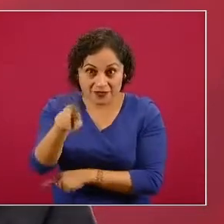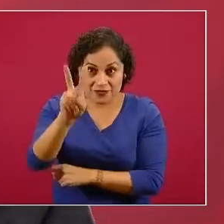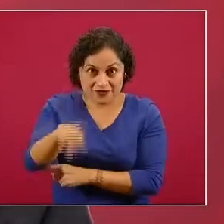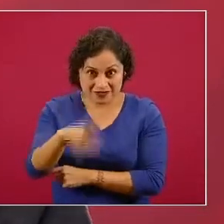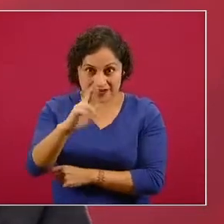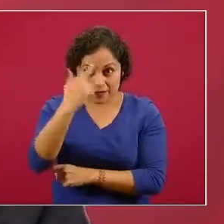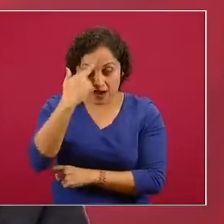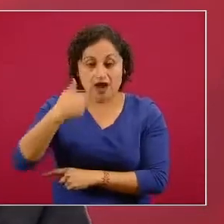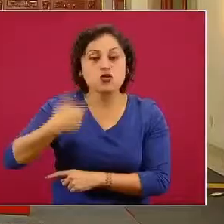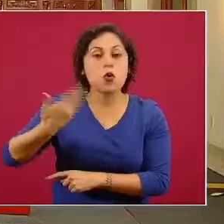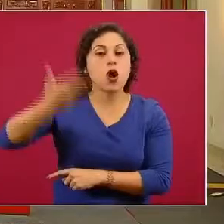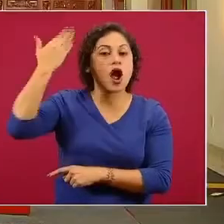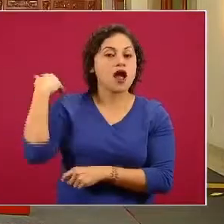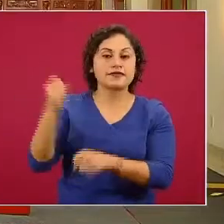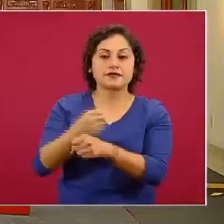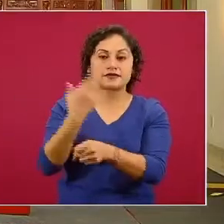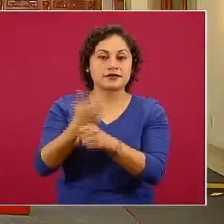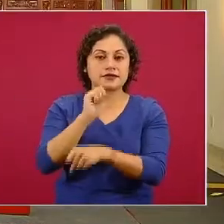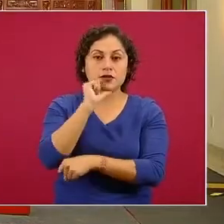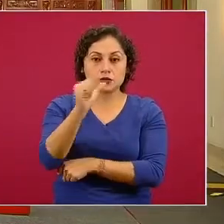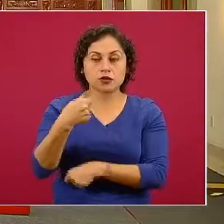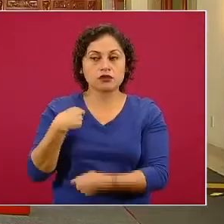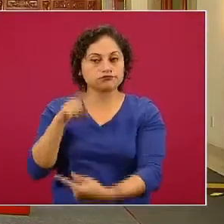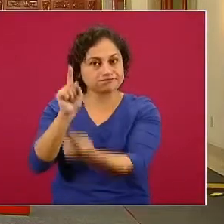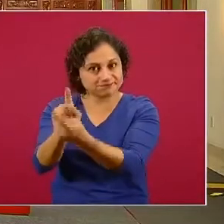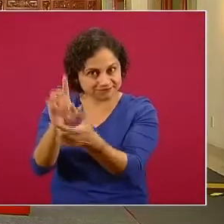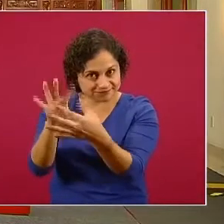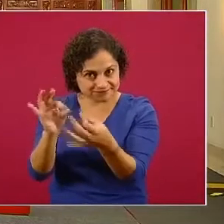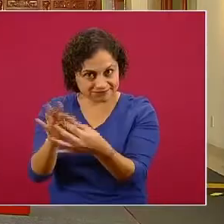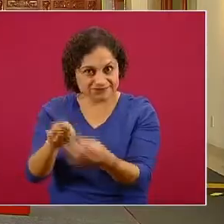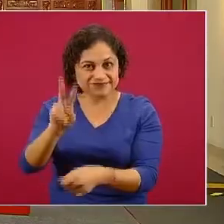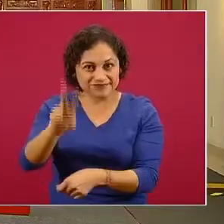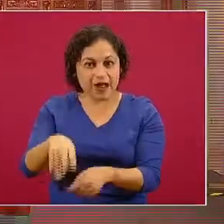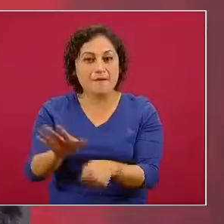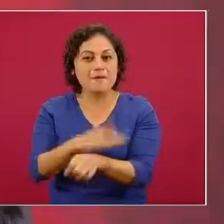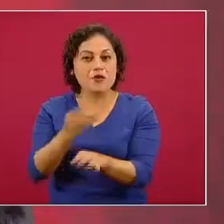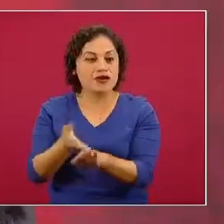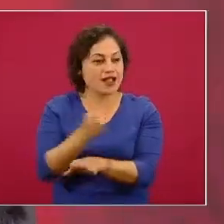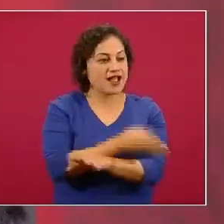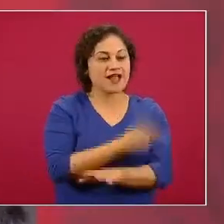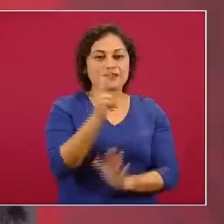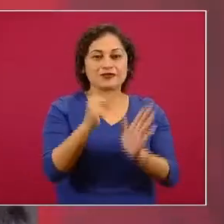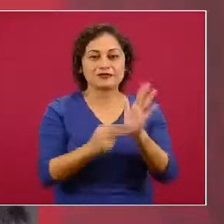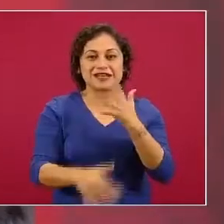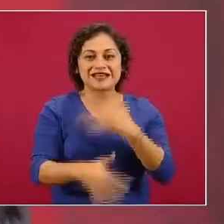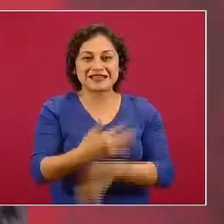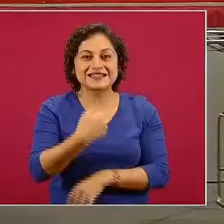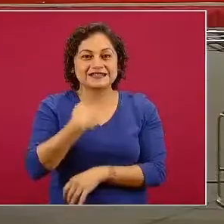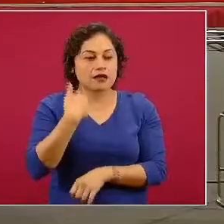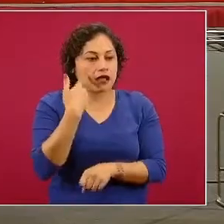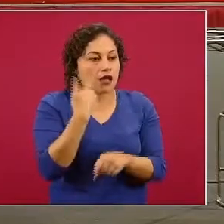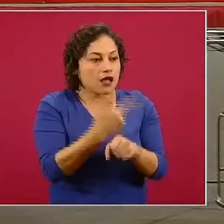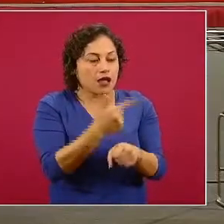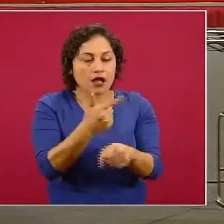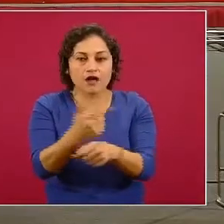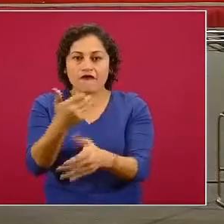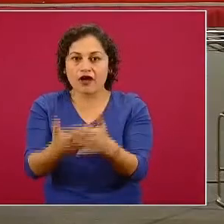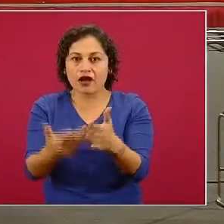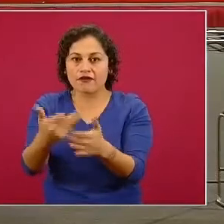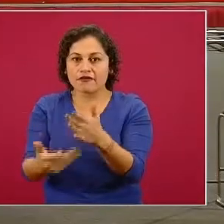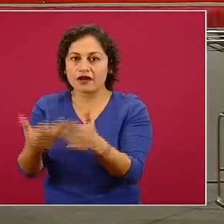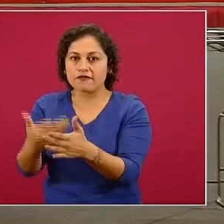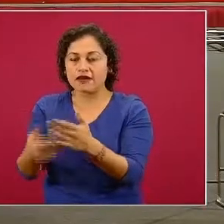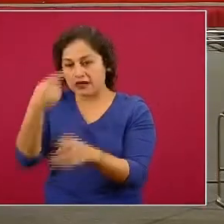que desde 2015 empezó a erosionarse la eficiencia del gobierno en proveer cobertura vacunal contra el